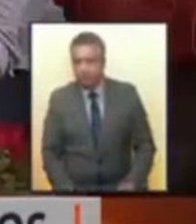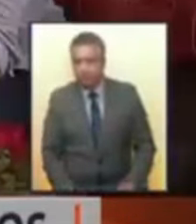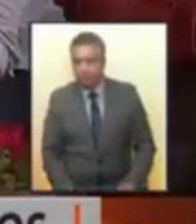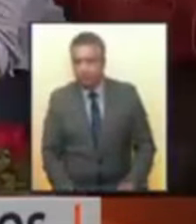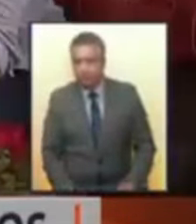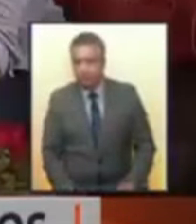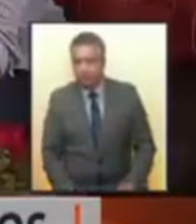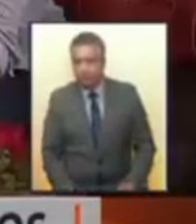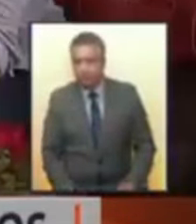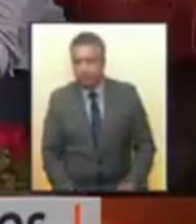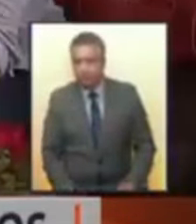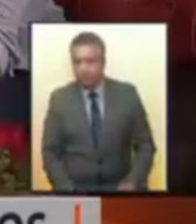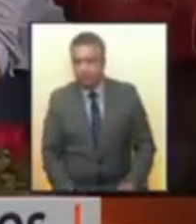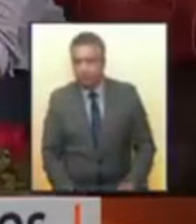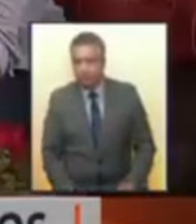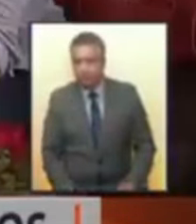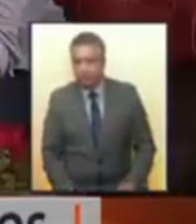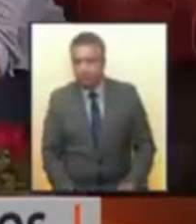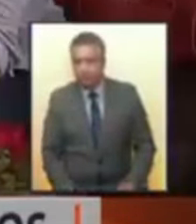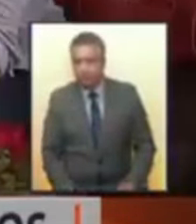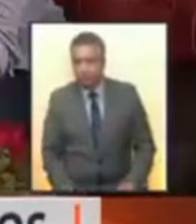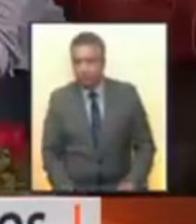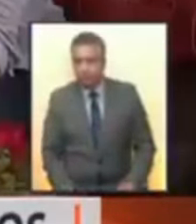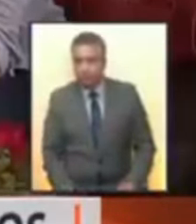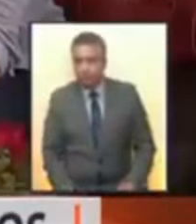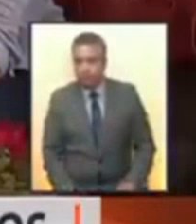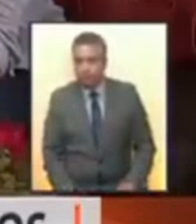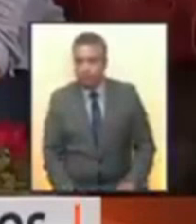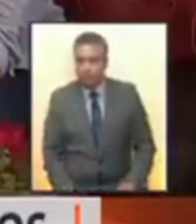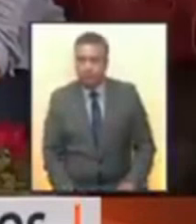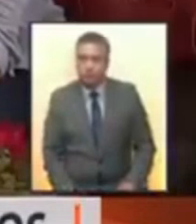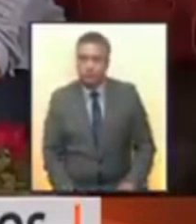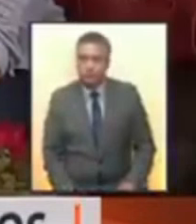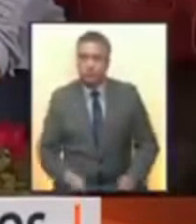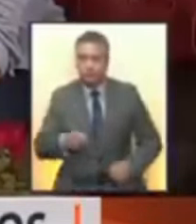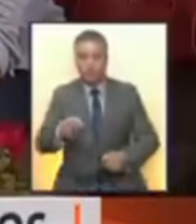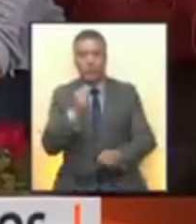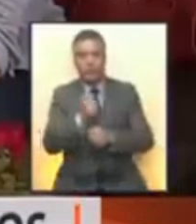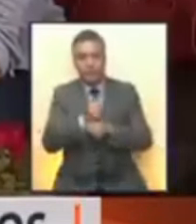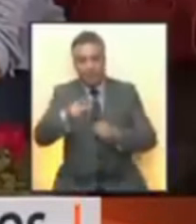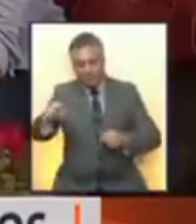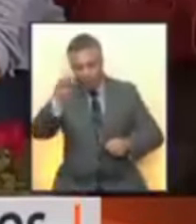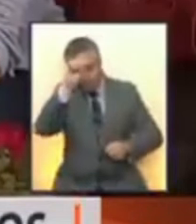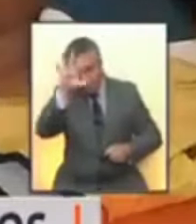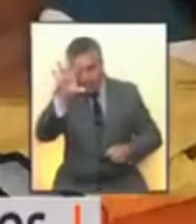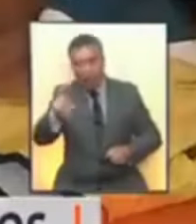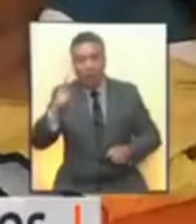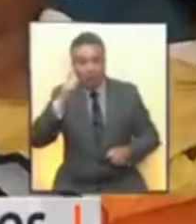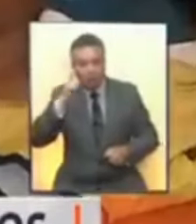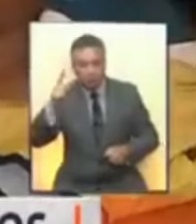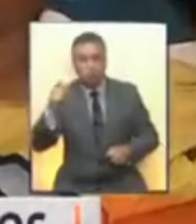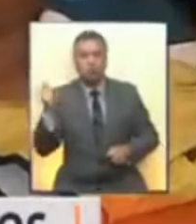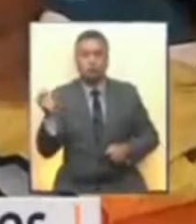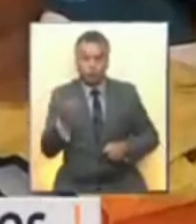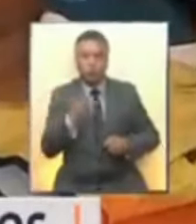Sí, pero me hubiera gustado que le pegué con un fierro mismo, ¿viste? Trabajaba en la minería y un día se enteró del alto número